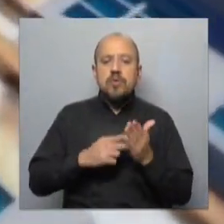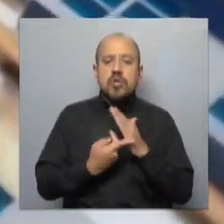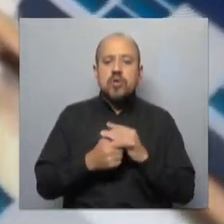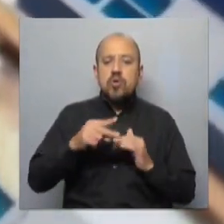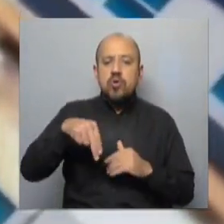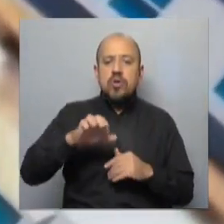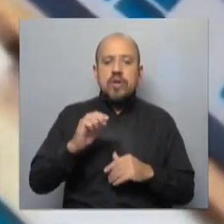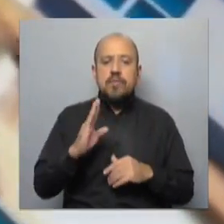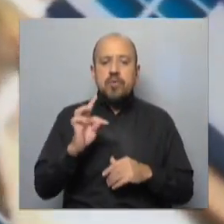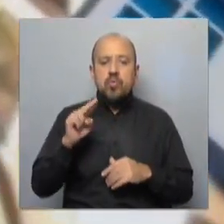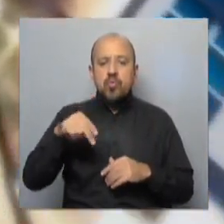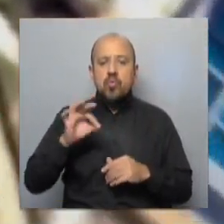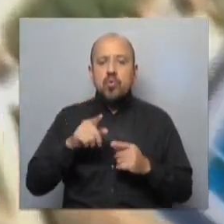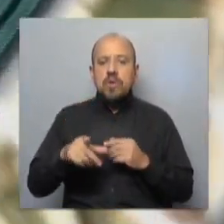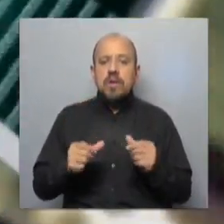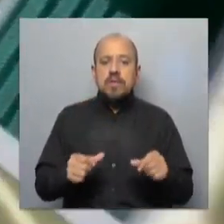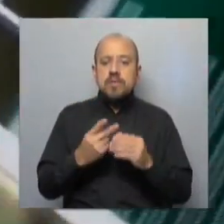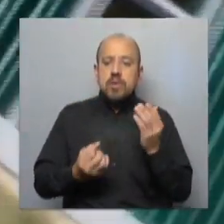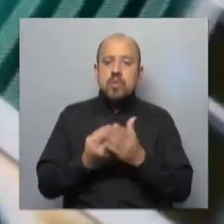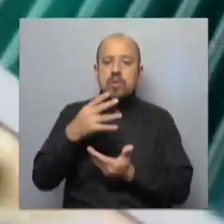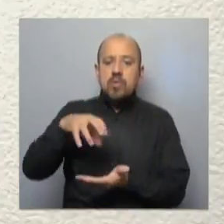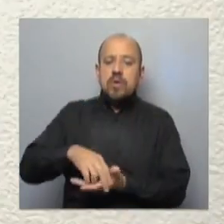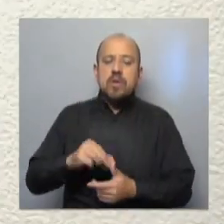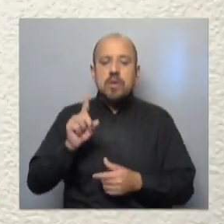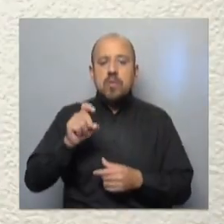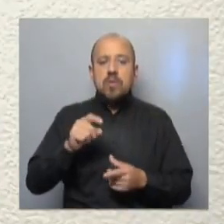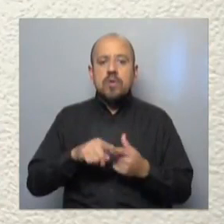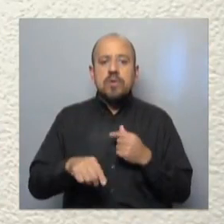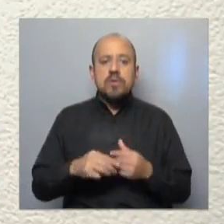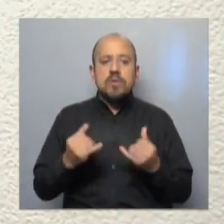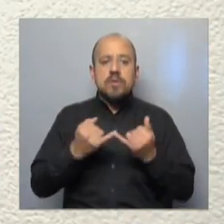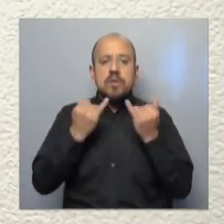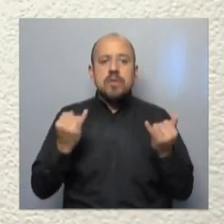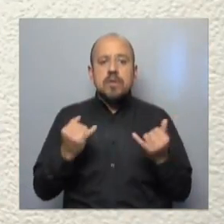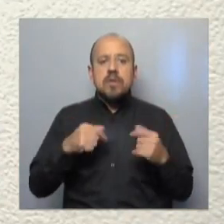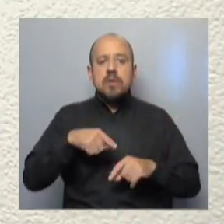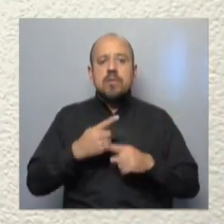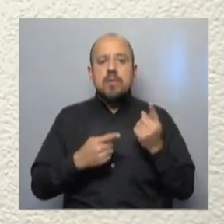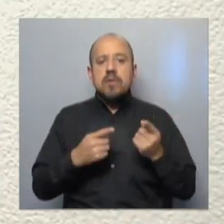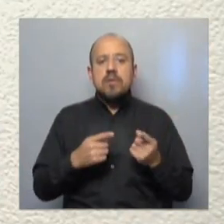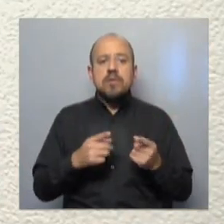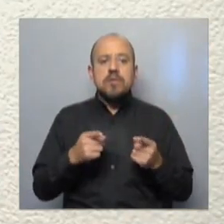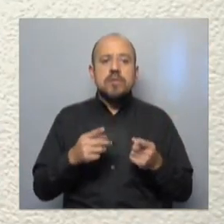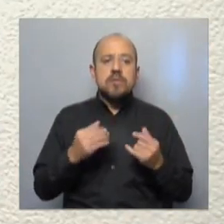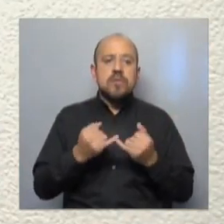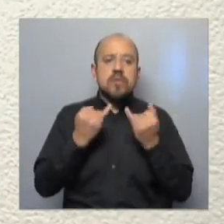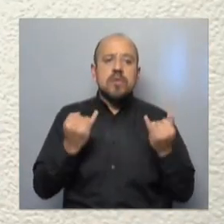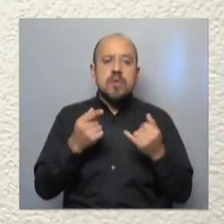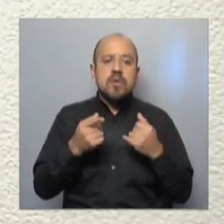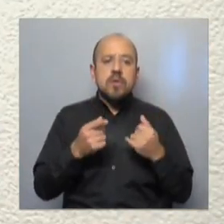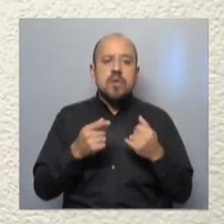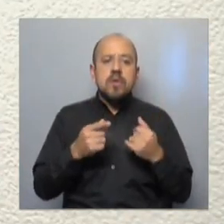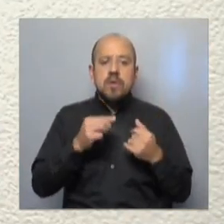construir una nueva planta potabilizadora de agua el día del ambiente lo venimos celebrando es un día que viene desde el